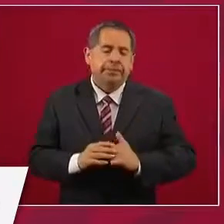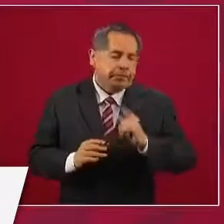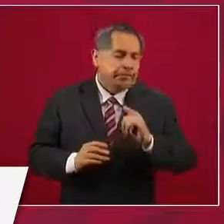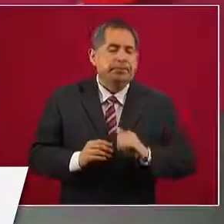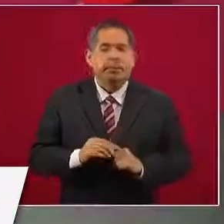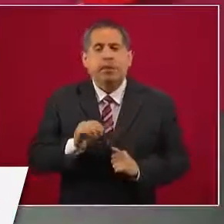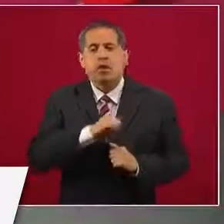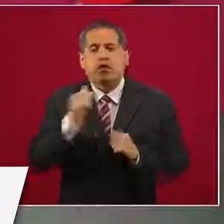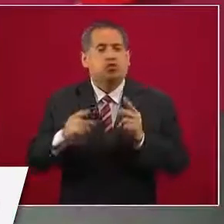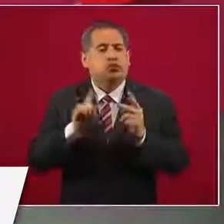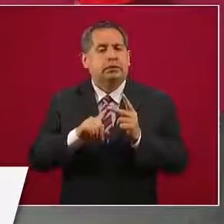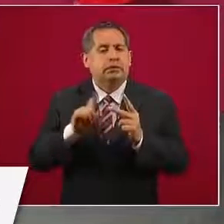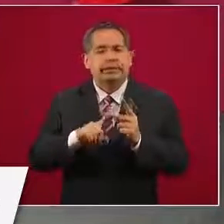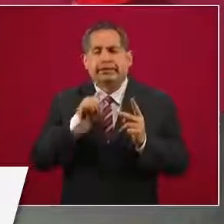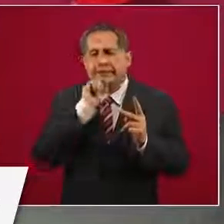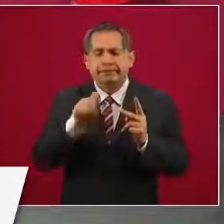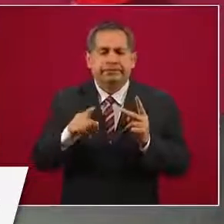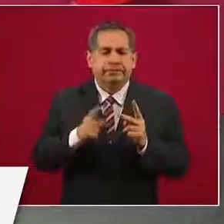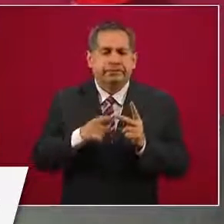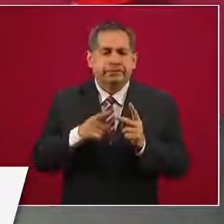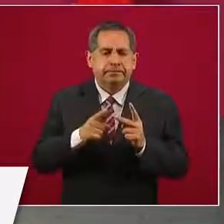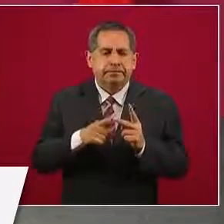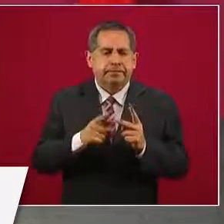asunto de